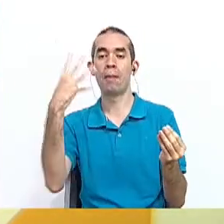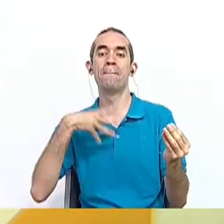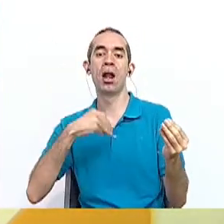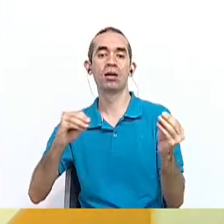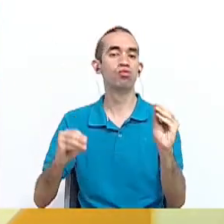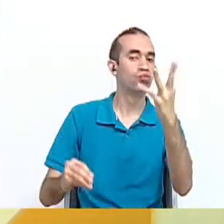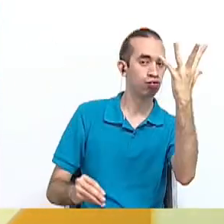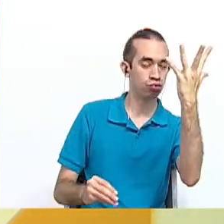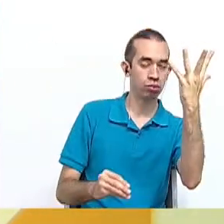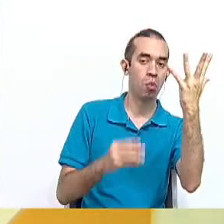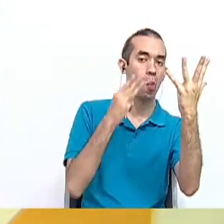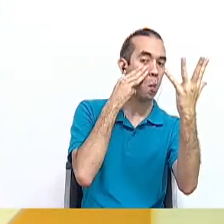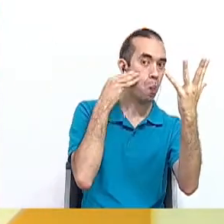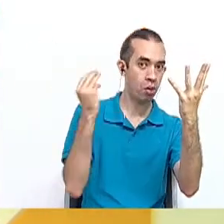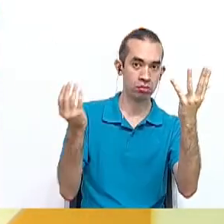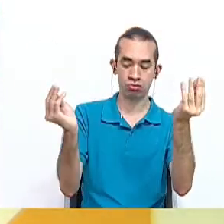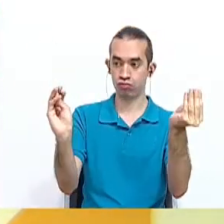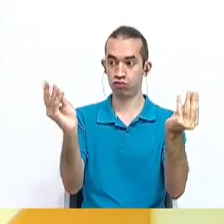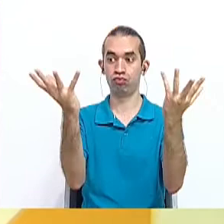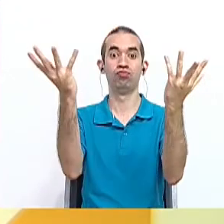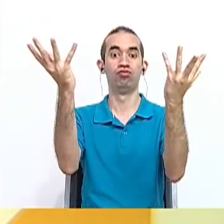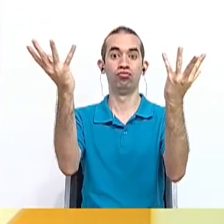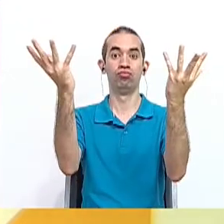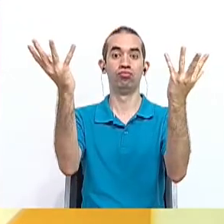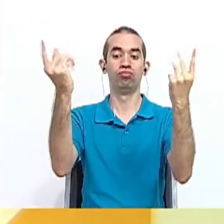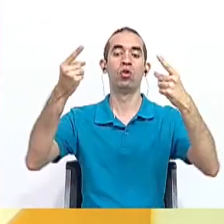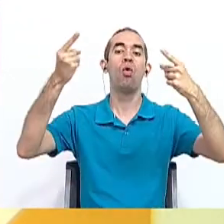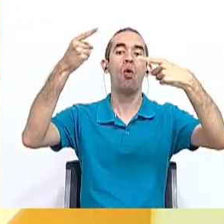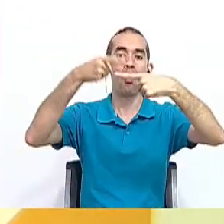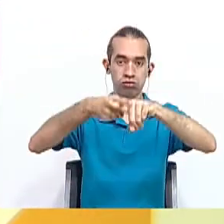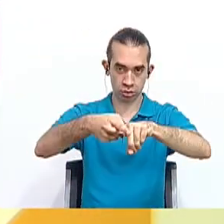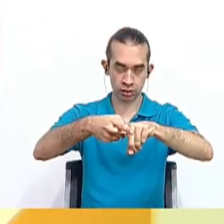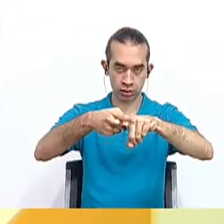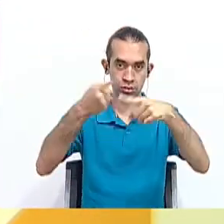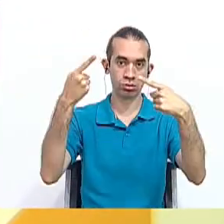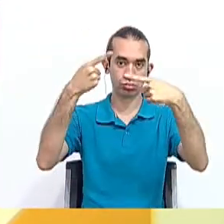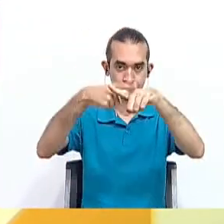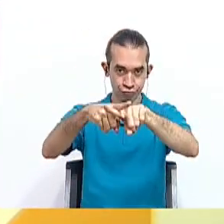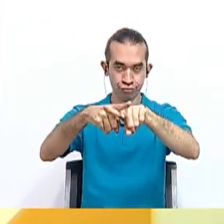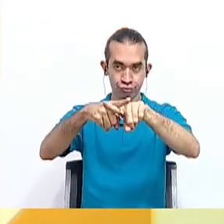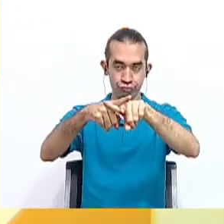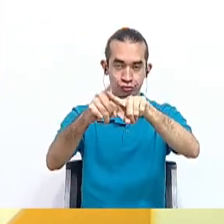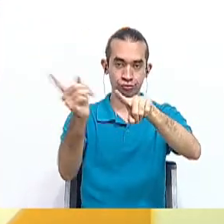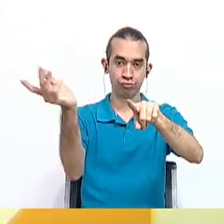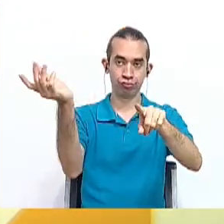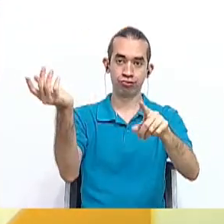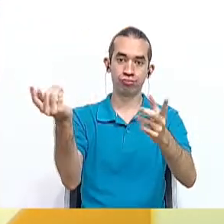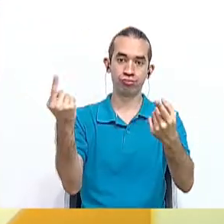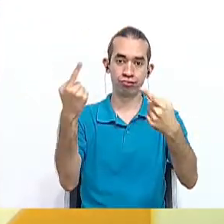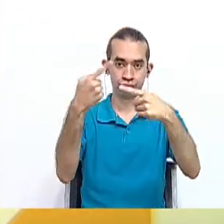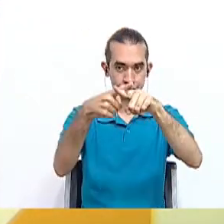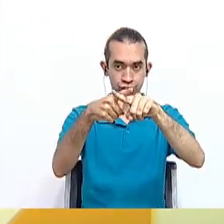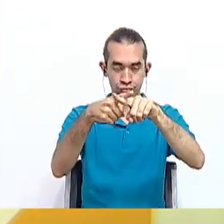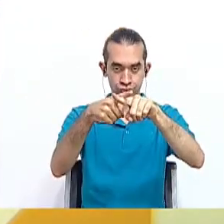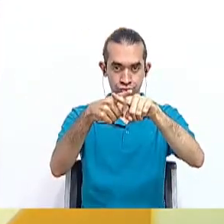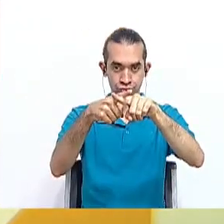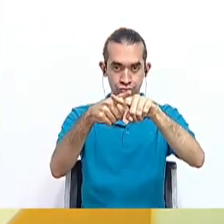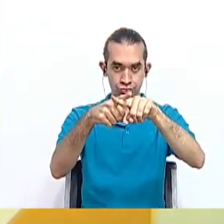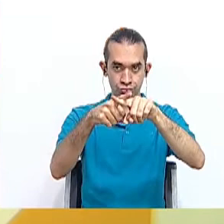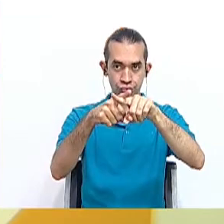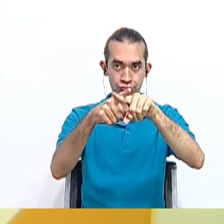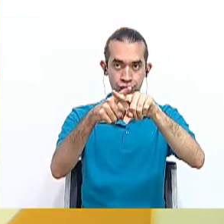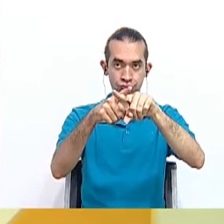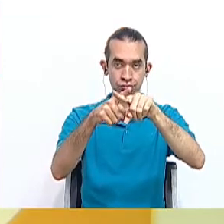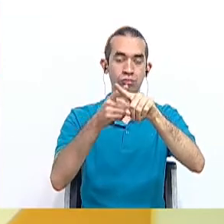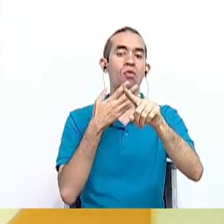y una de flores moradas. Y descubrió que al combinar estas dos características, en el caso